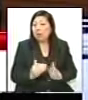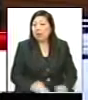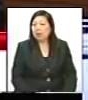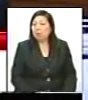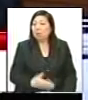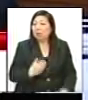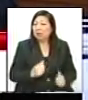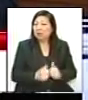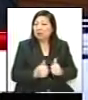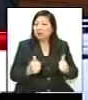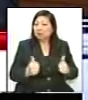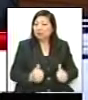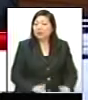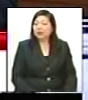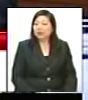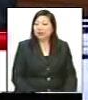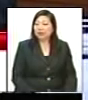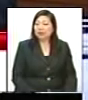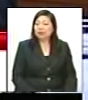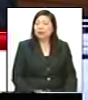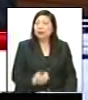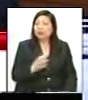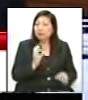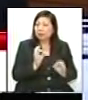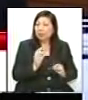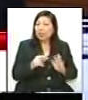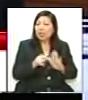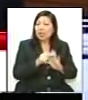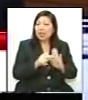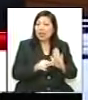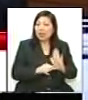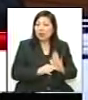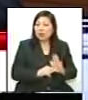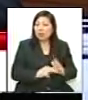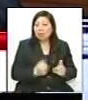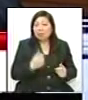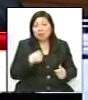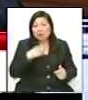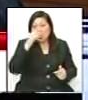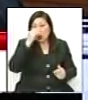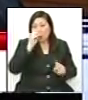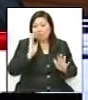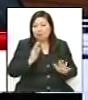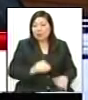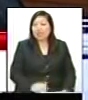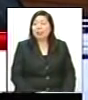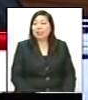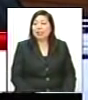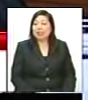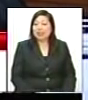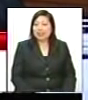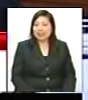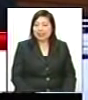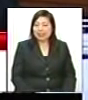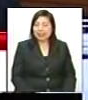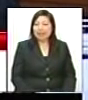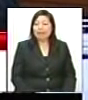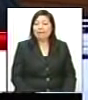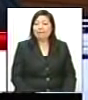que separársele. Ahí me parece que habría que perfeccionar la norma. Es una modesta opinión de quien ha revisado, por supuesto, con